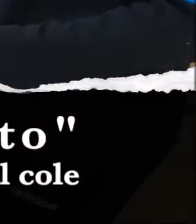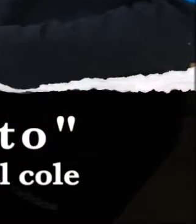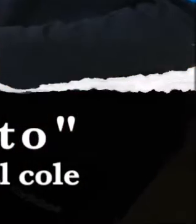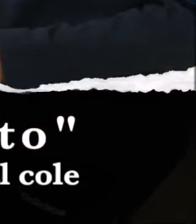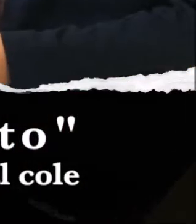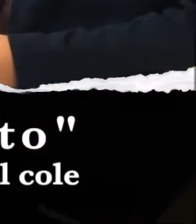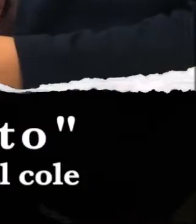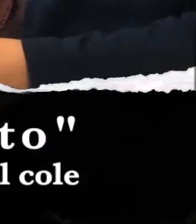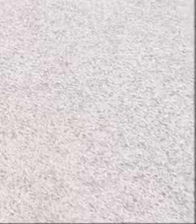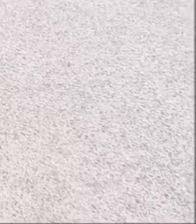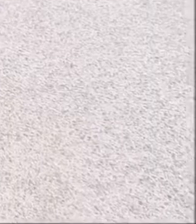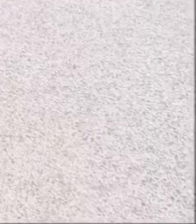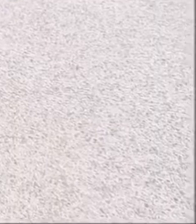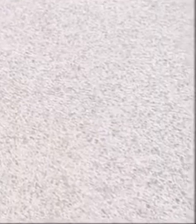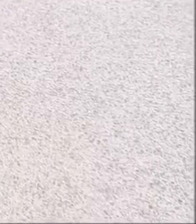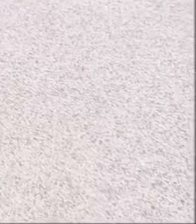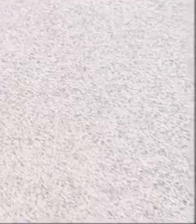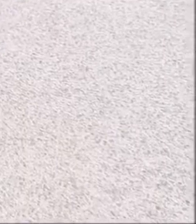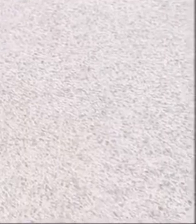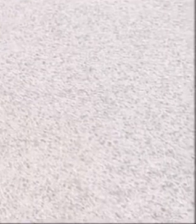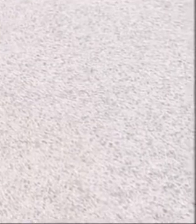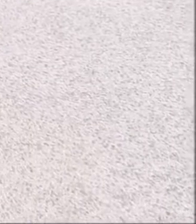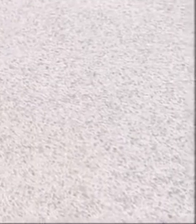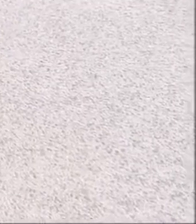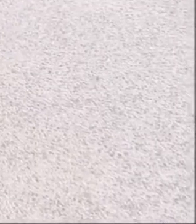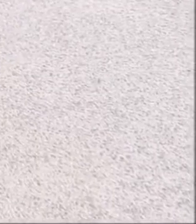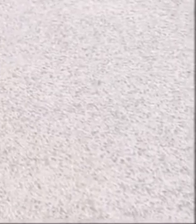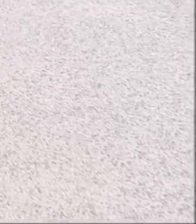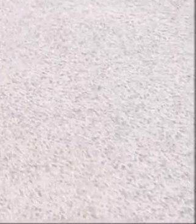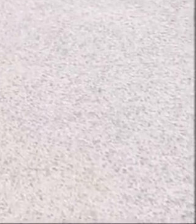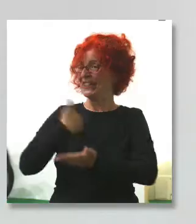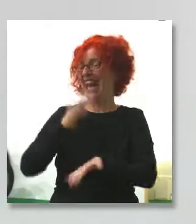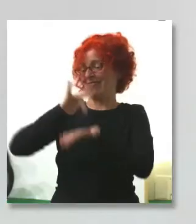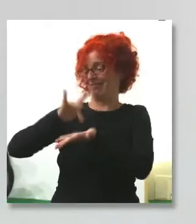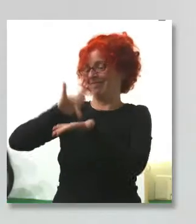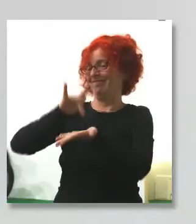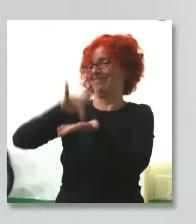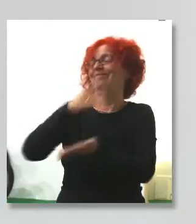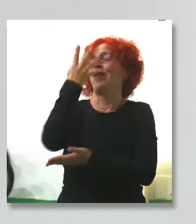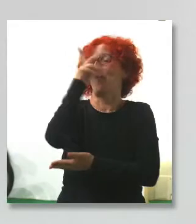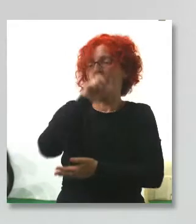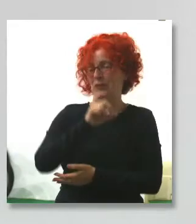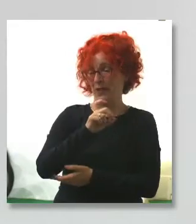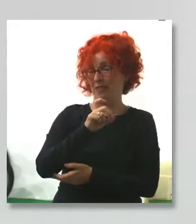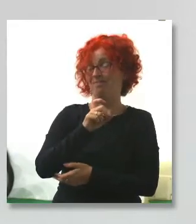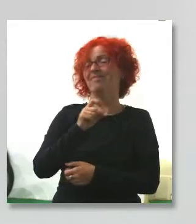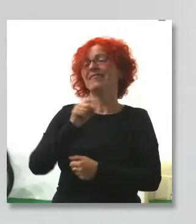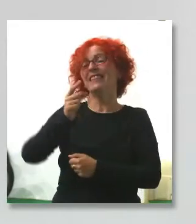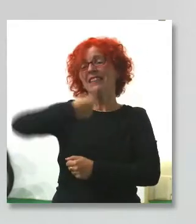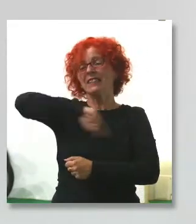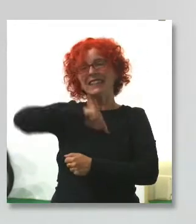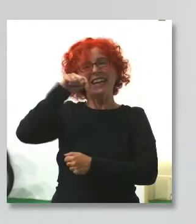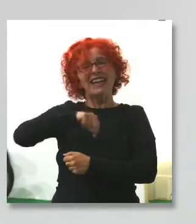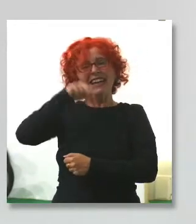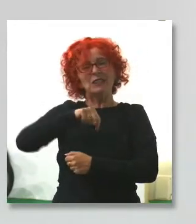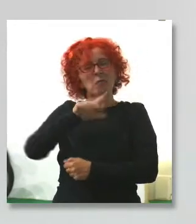y los cursos y la formación y la divulgación en el transporte público sostenible. Para la Consejería de Fomento este es un premio muy importante,